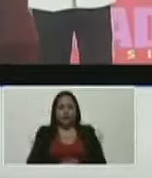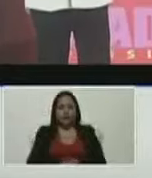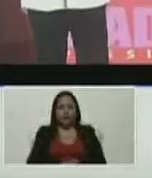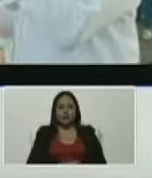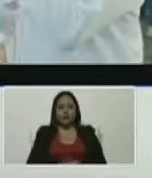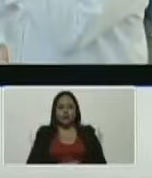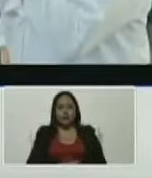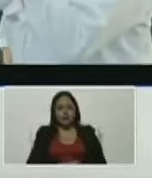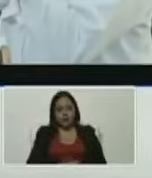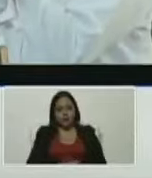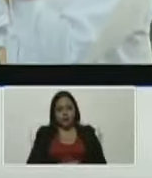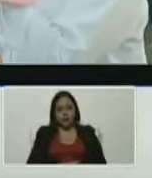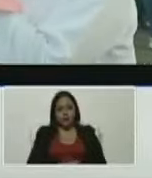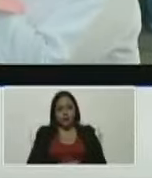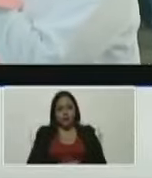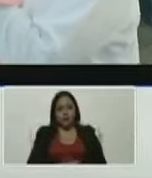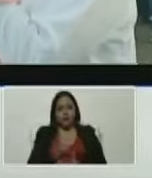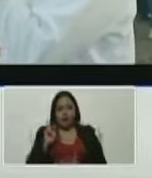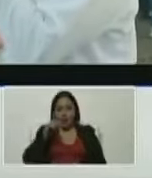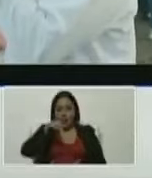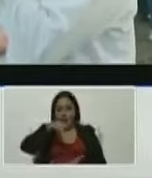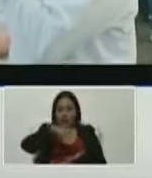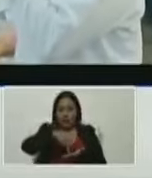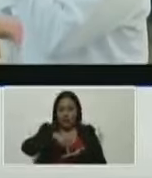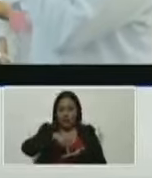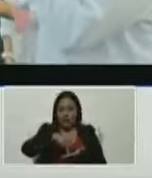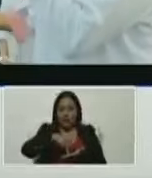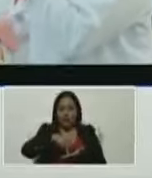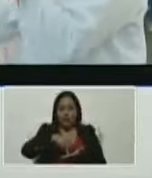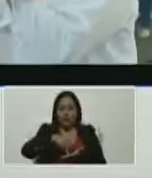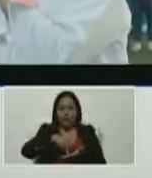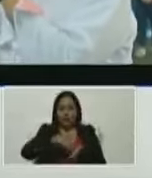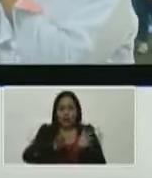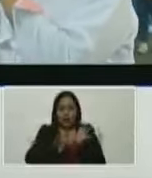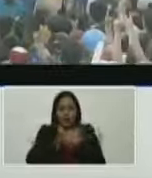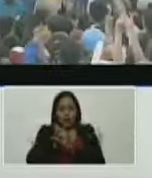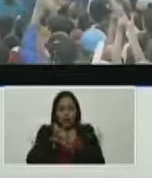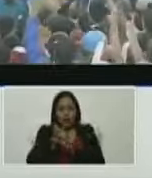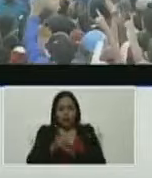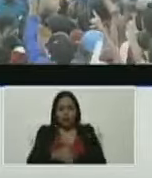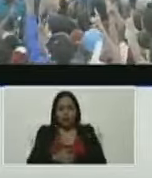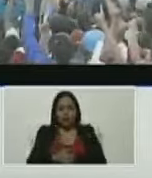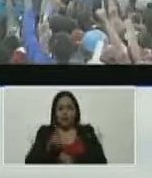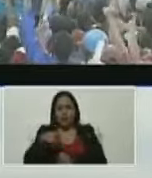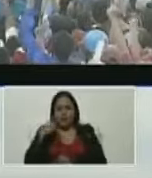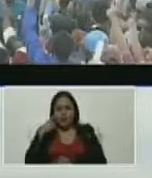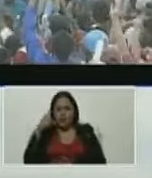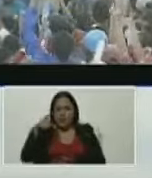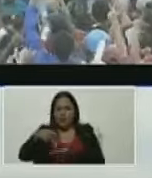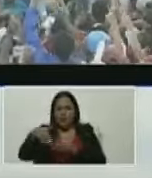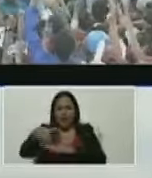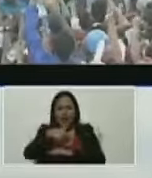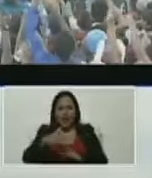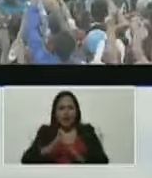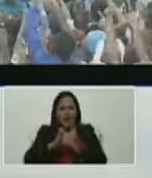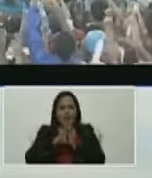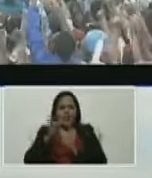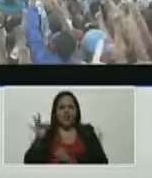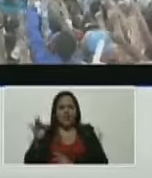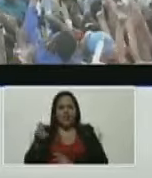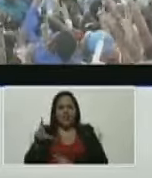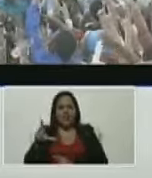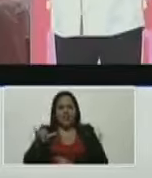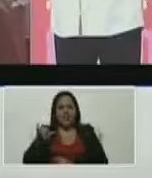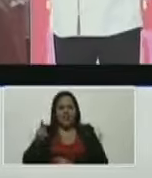Es la presencia de vida. Y vengo ahorita de la calle Ramírez, San Pedro. Eso estaba